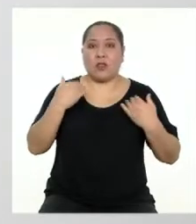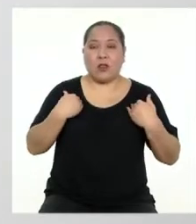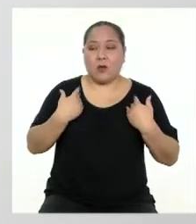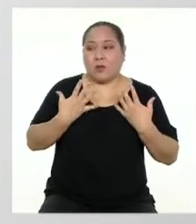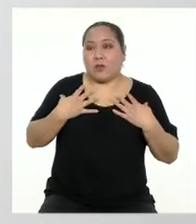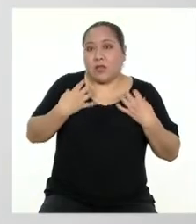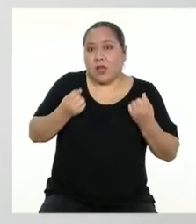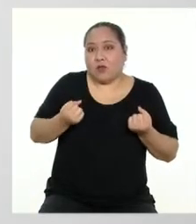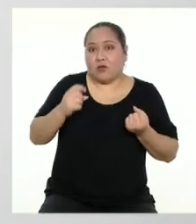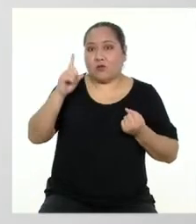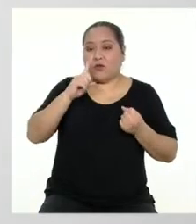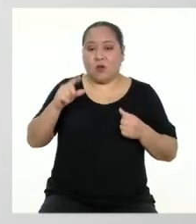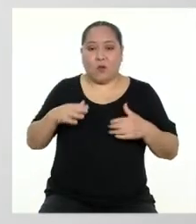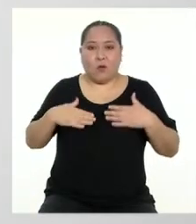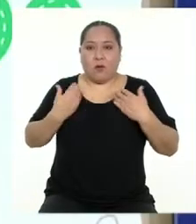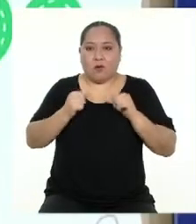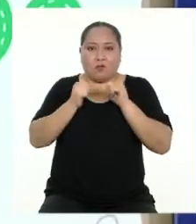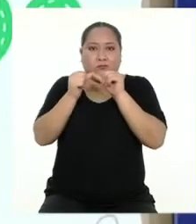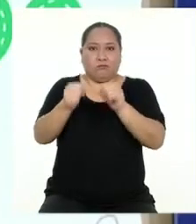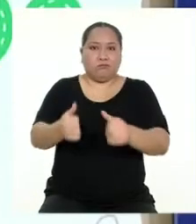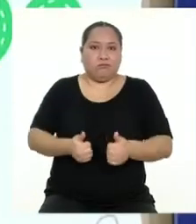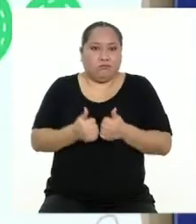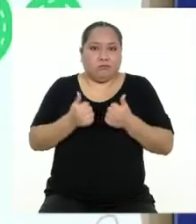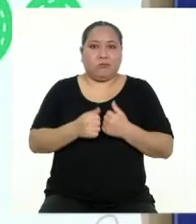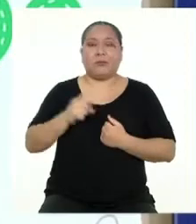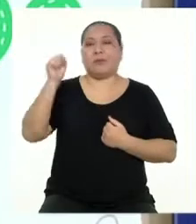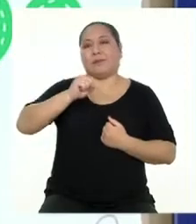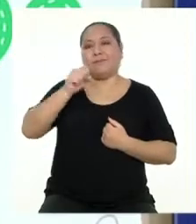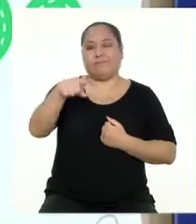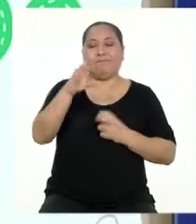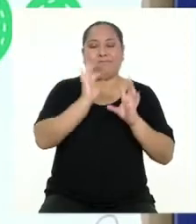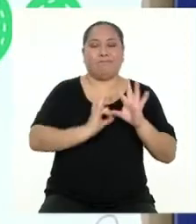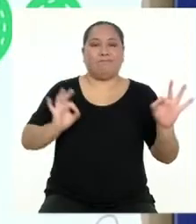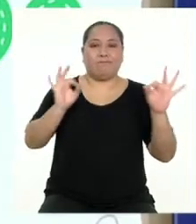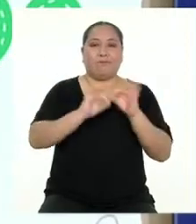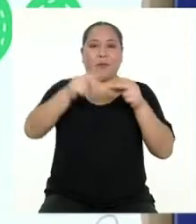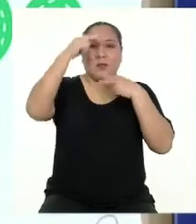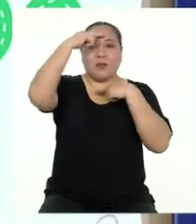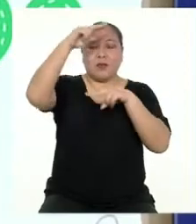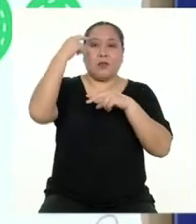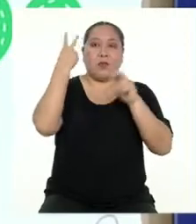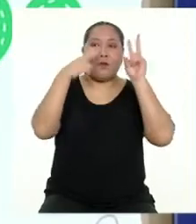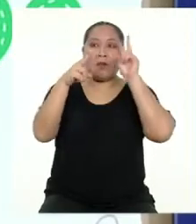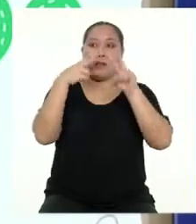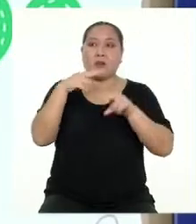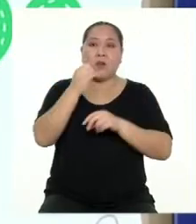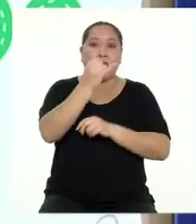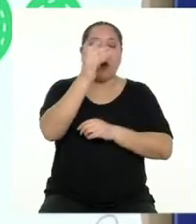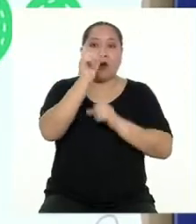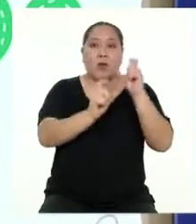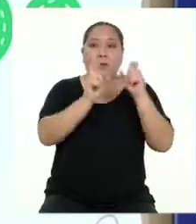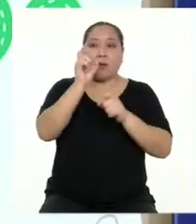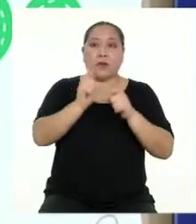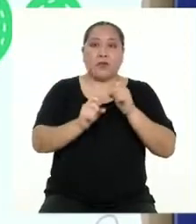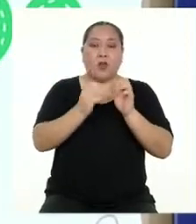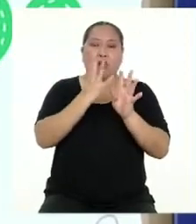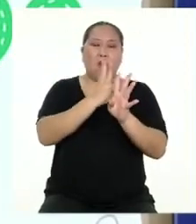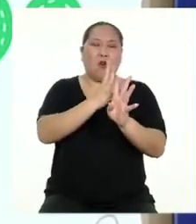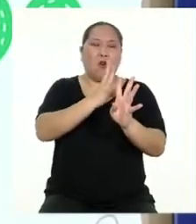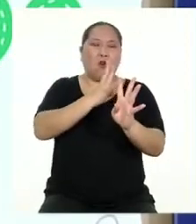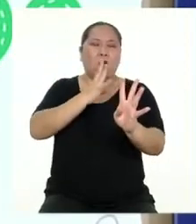salud, no podemos hacer lo demás. Y sí, esto es así, porque en las noticias he observado que algunas personas hacían colas